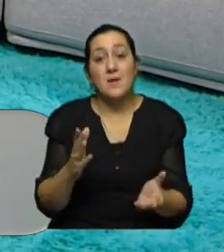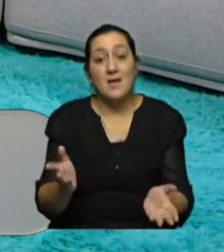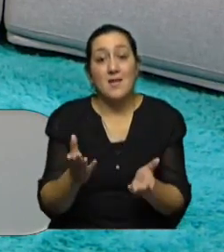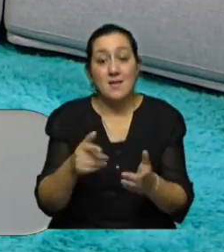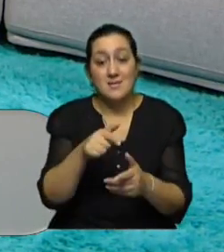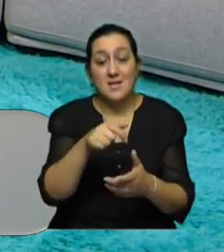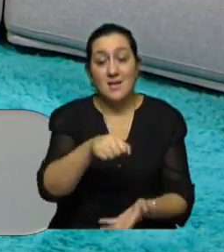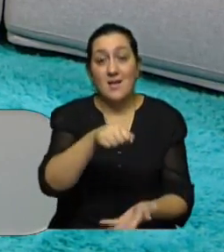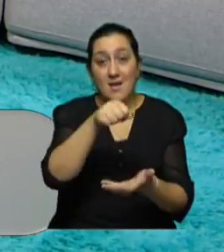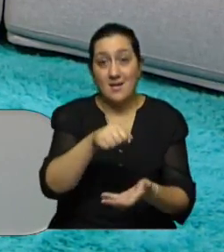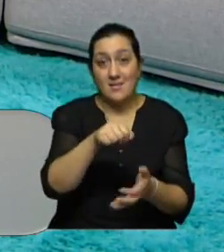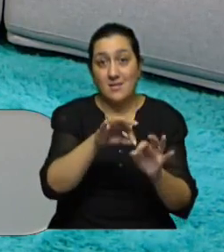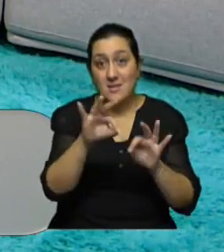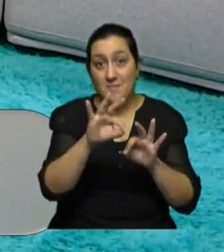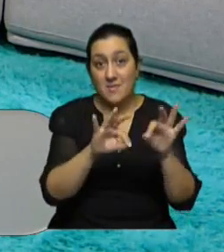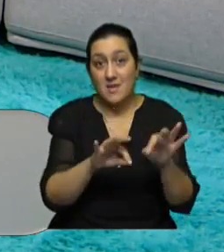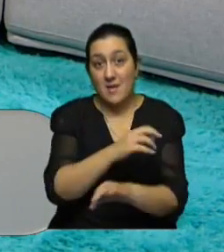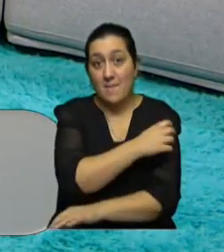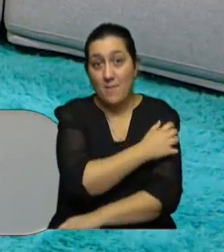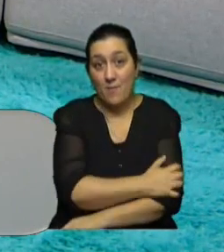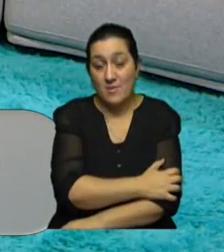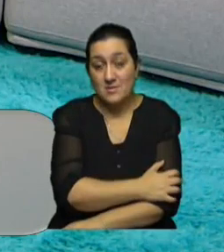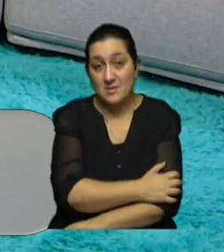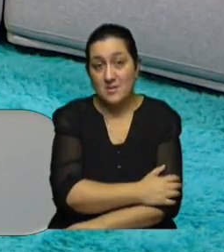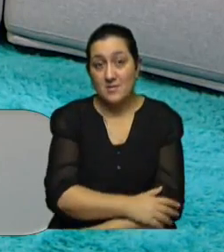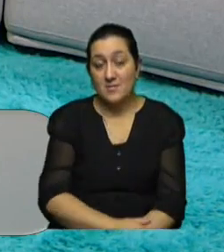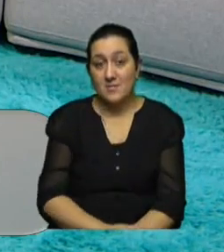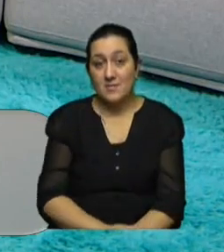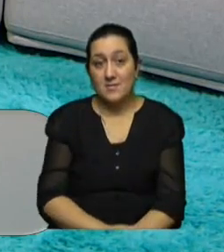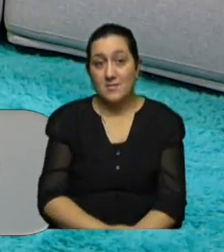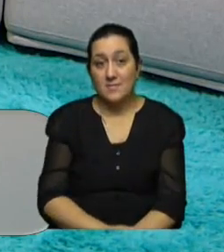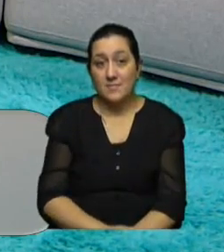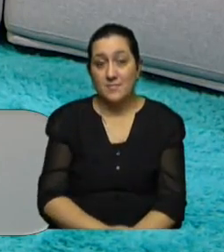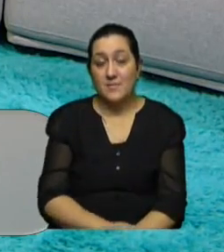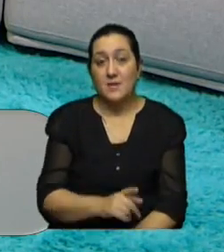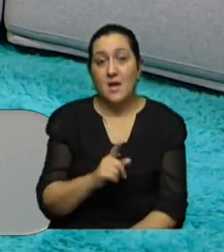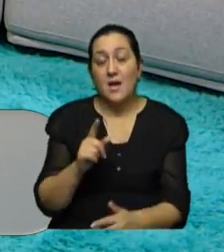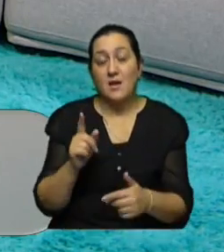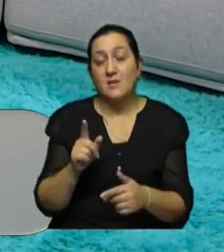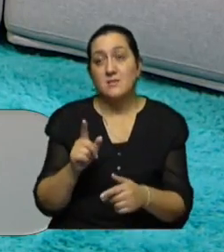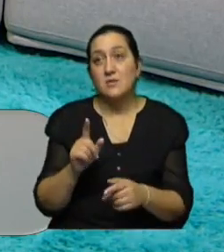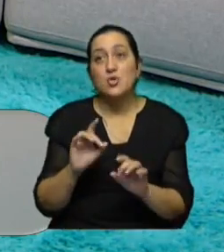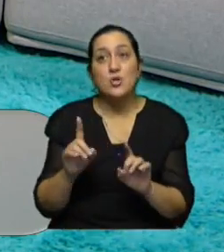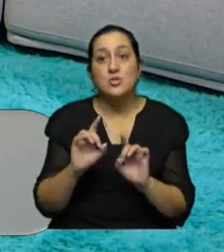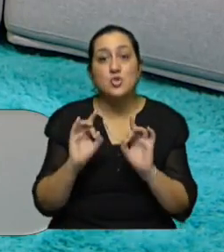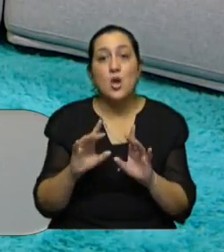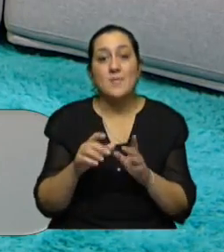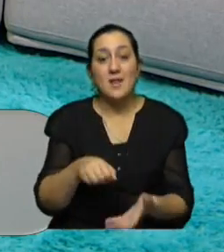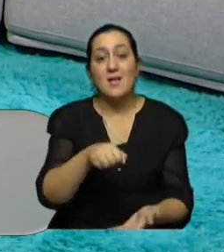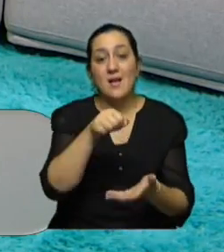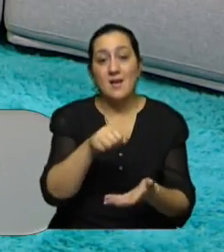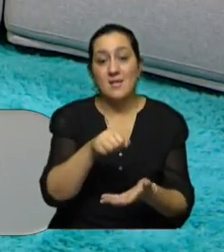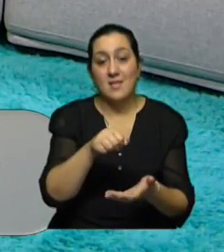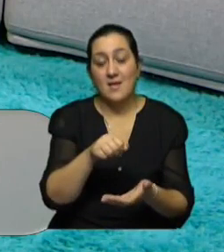canasta con la cual se mide la pobreza, se le asigna un valor y se mide la pobreza, se tiene en cuenta no solo esa canasta básica de alimentos,